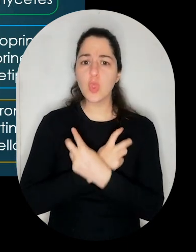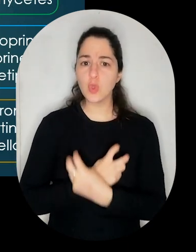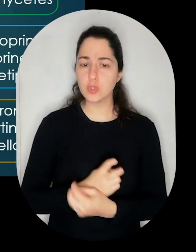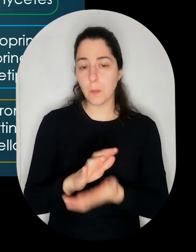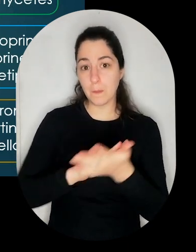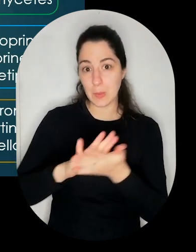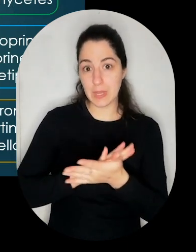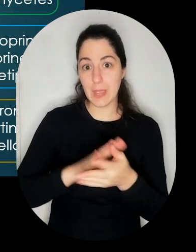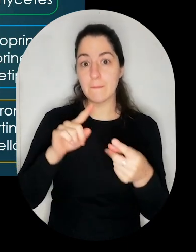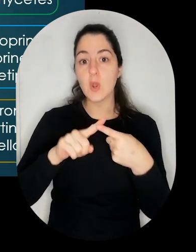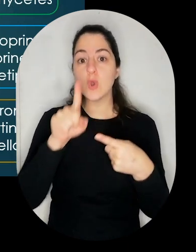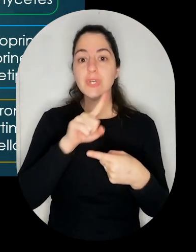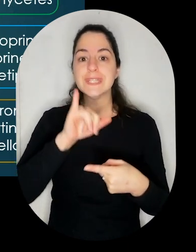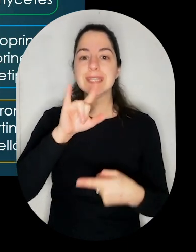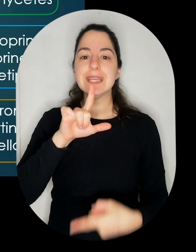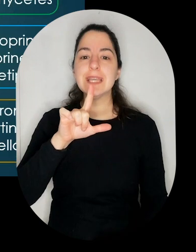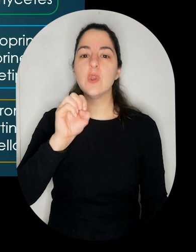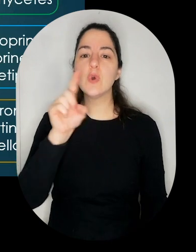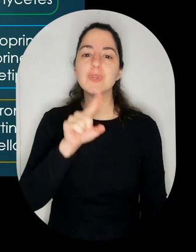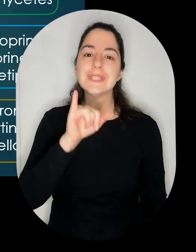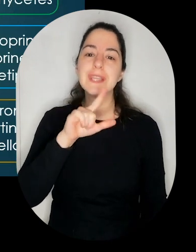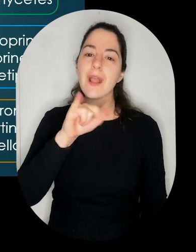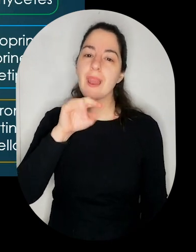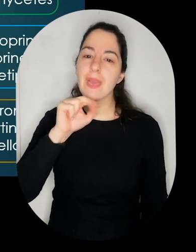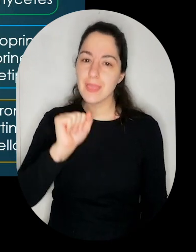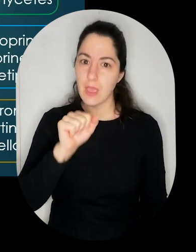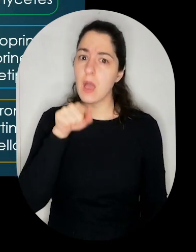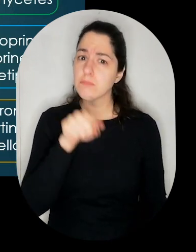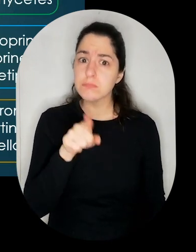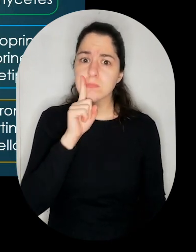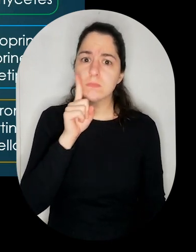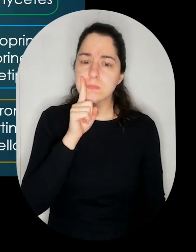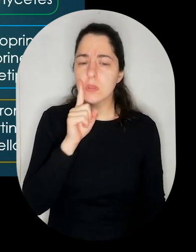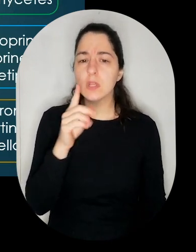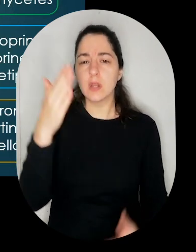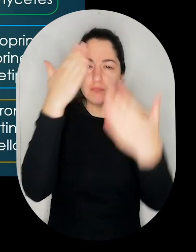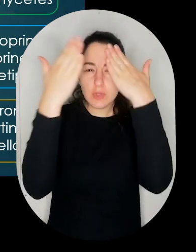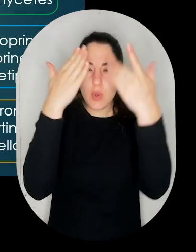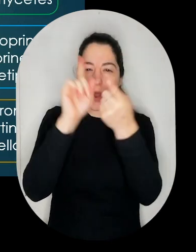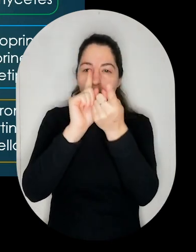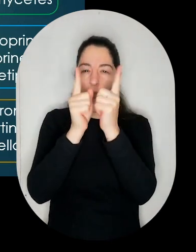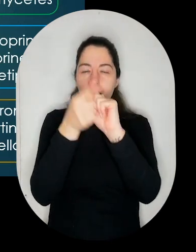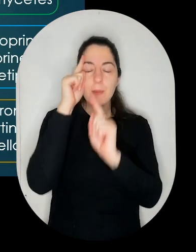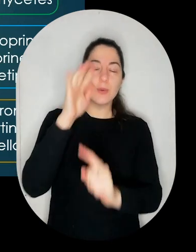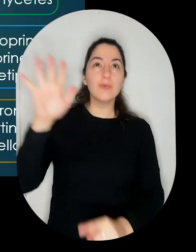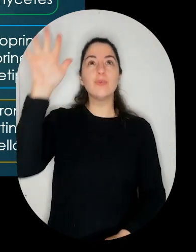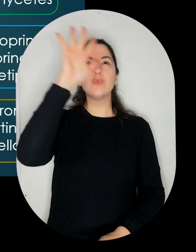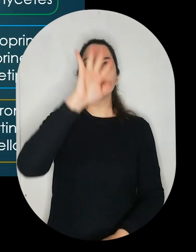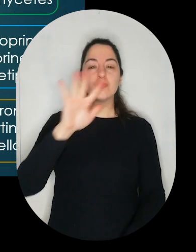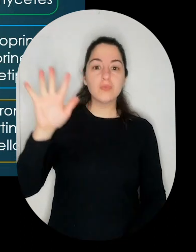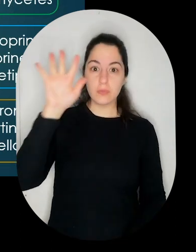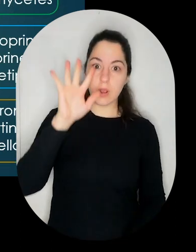especialmente tóxicos, como ocurre con la psilocibina y el ácido iboténico. Estas sustancias tienen actividad psicoactiva,